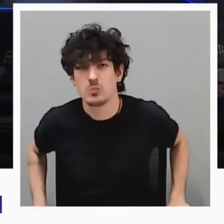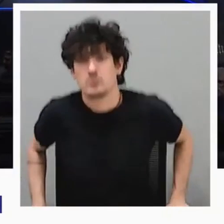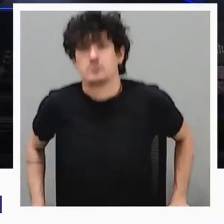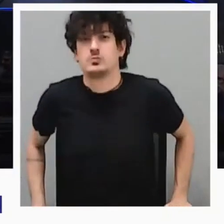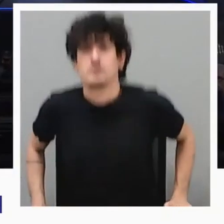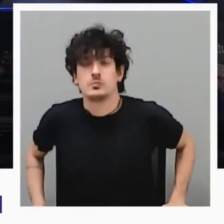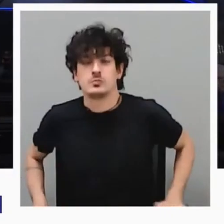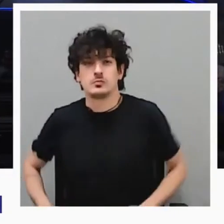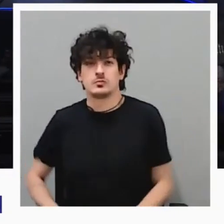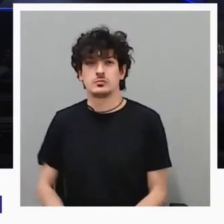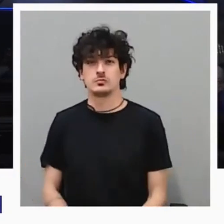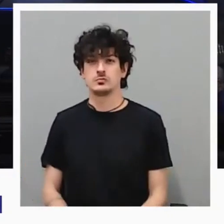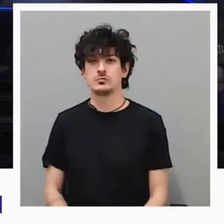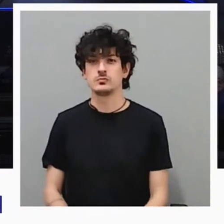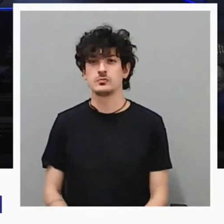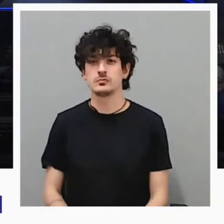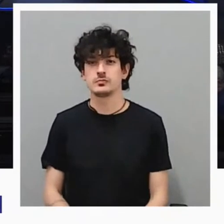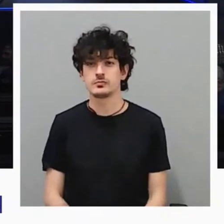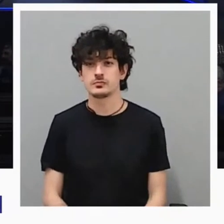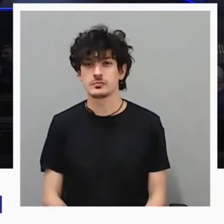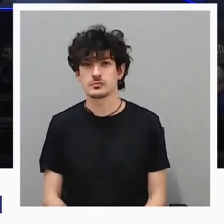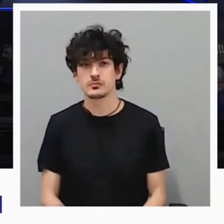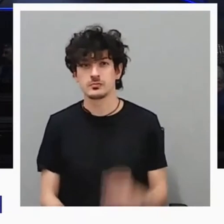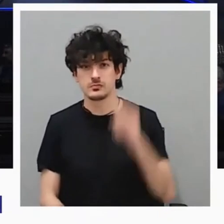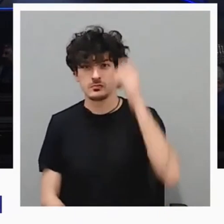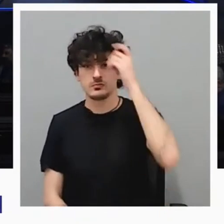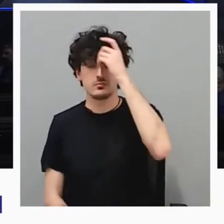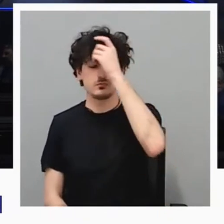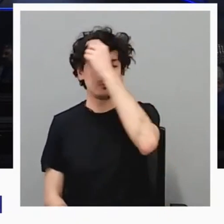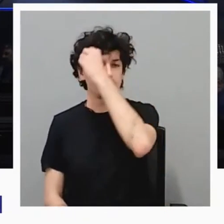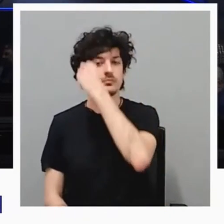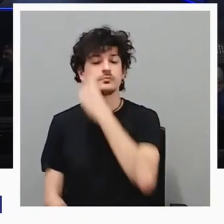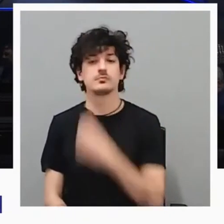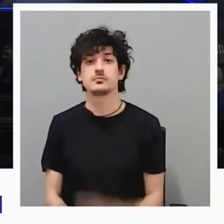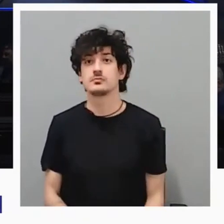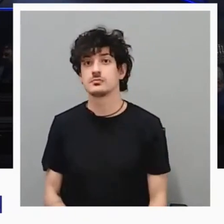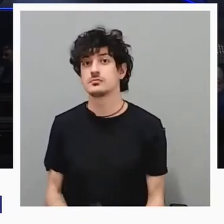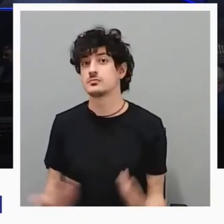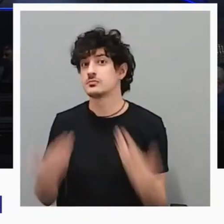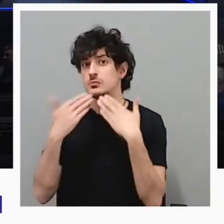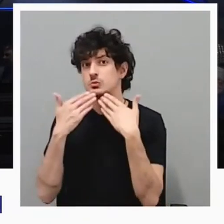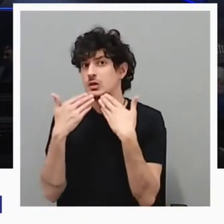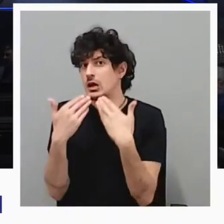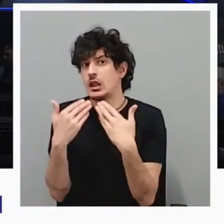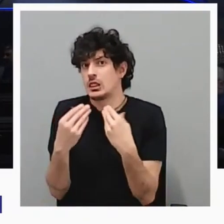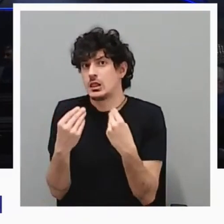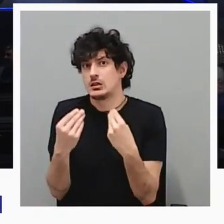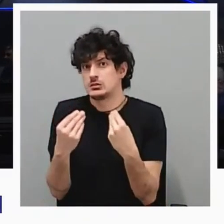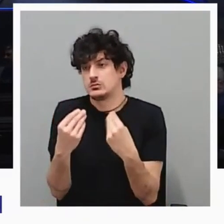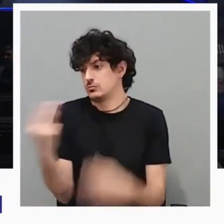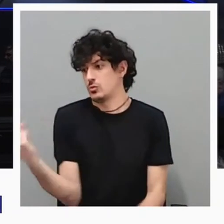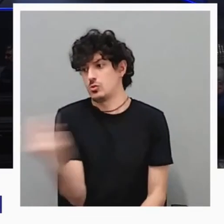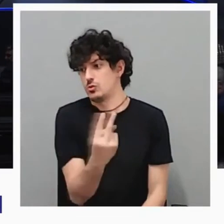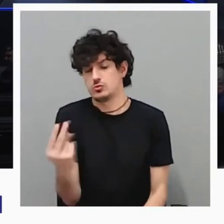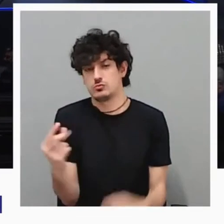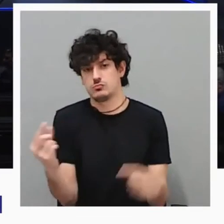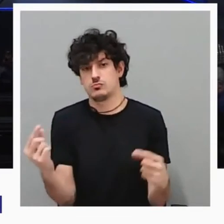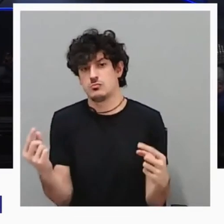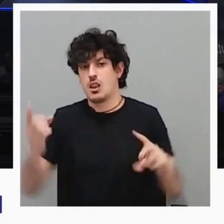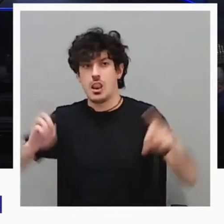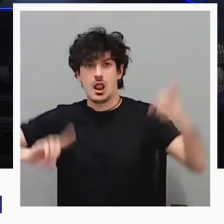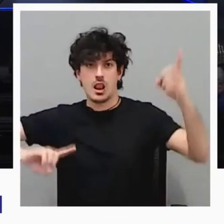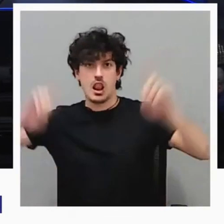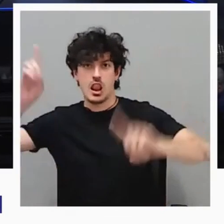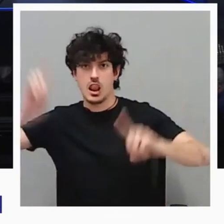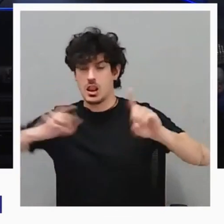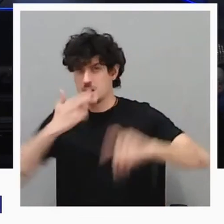¿Quién va a ser el siguiente? Venga. Muchas gracias. Gracias, Salomón, Juan y Marcos. Ha sido un diálogo muy interesante. Me llamo